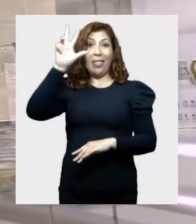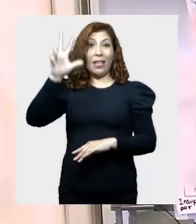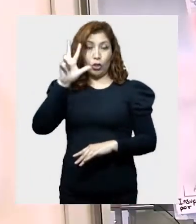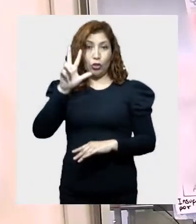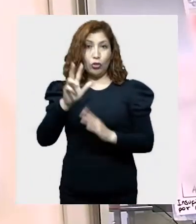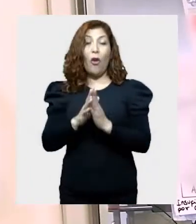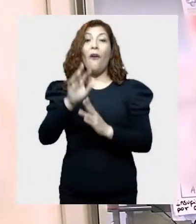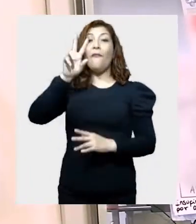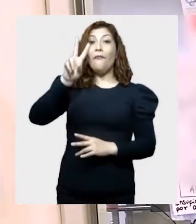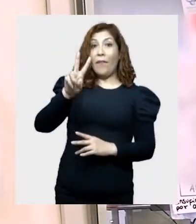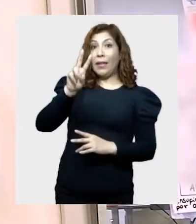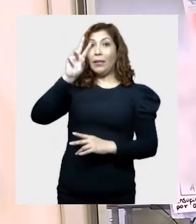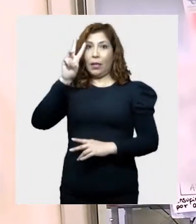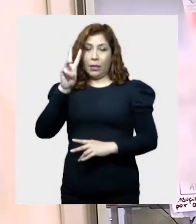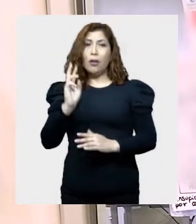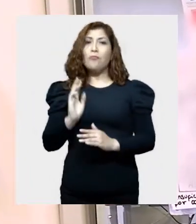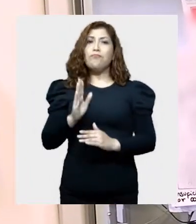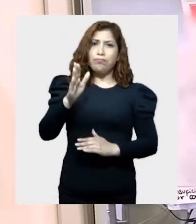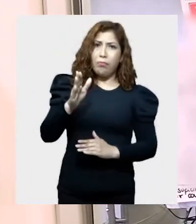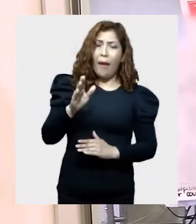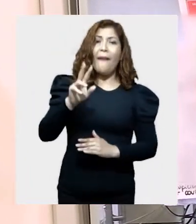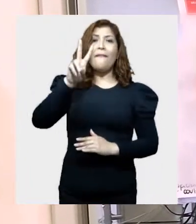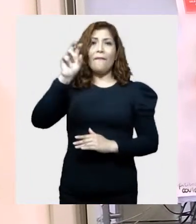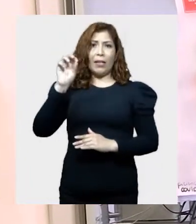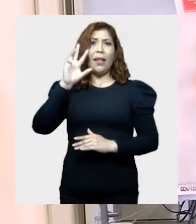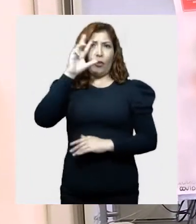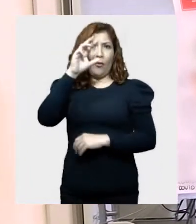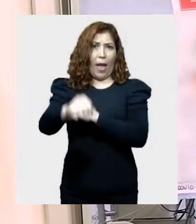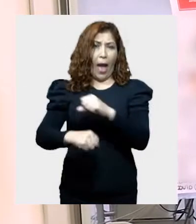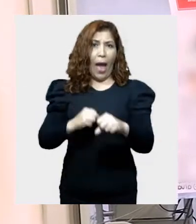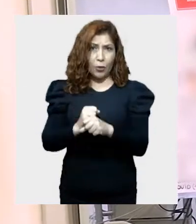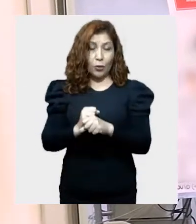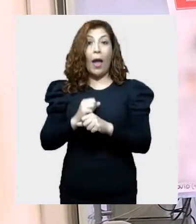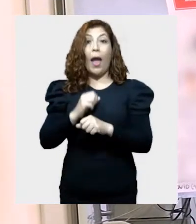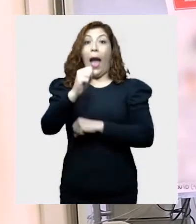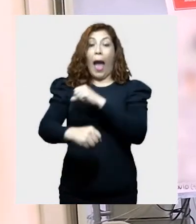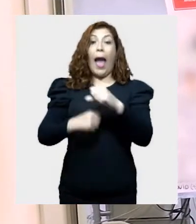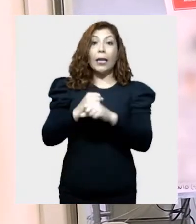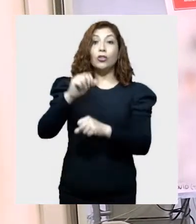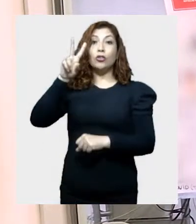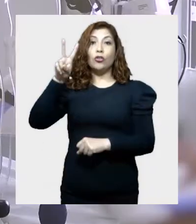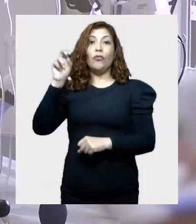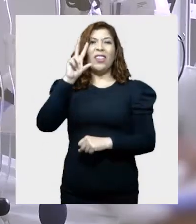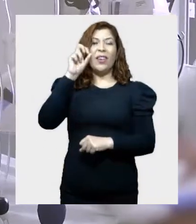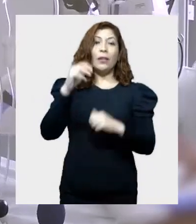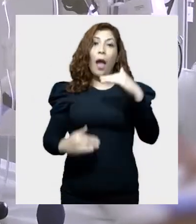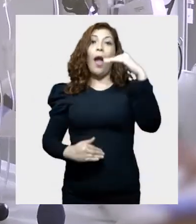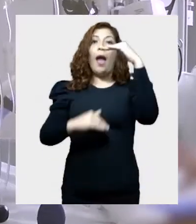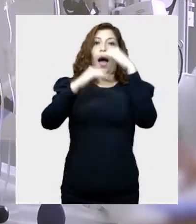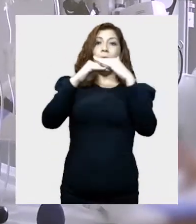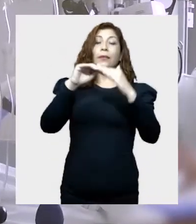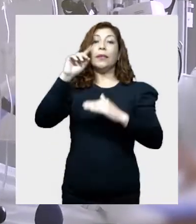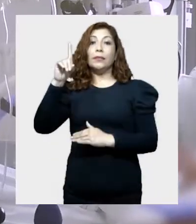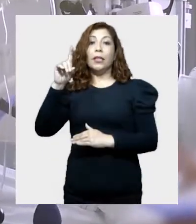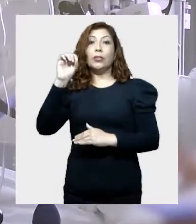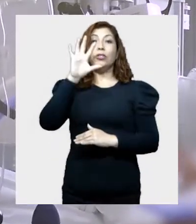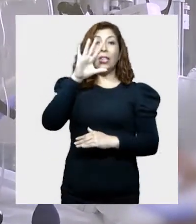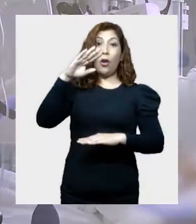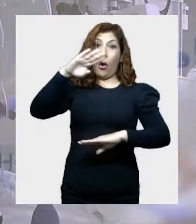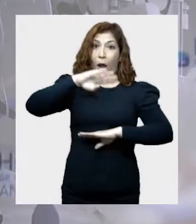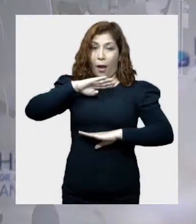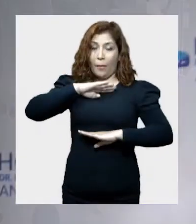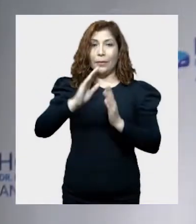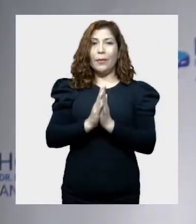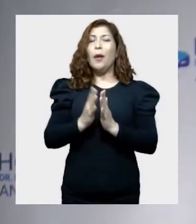23, dinámica que se mantuvo el 2019 y que durante el 2020 alcanzó un máximo de 105. Este